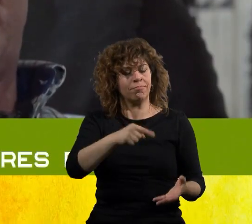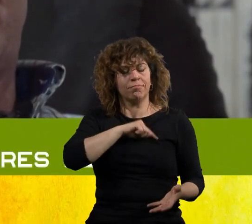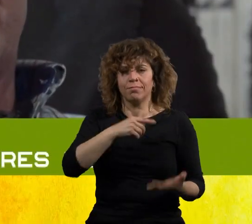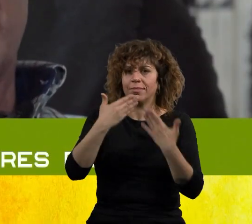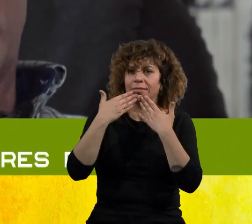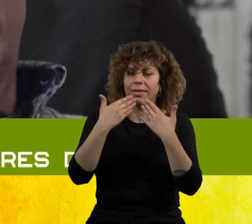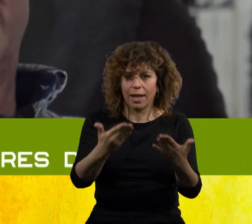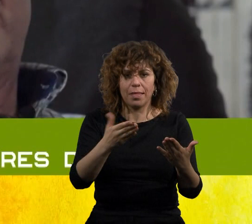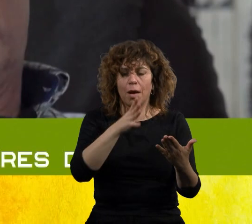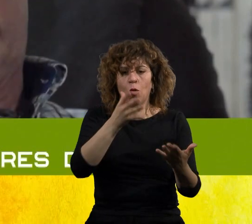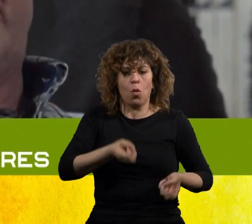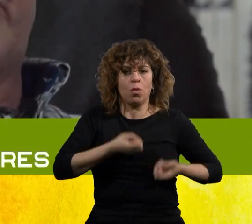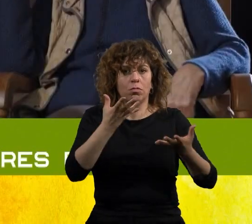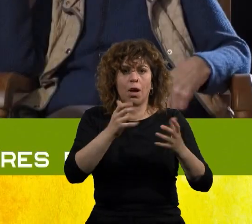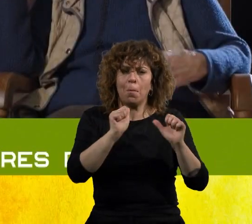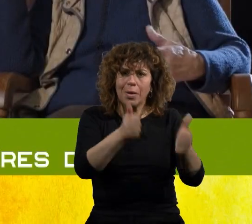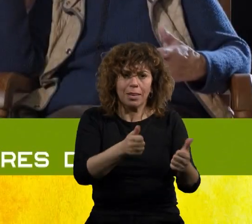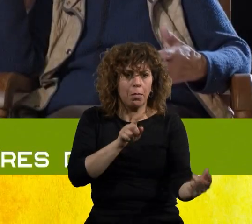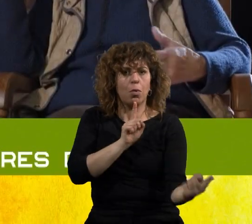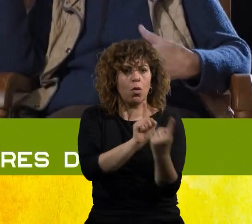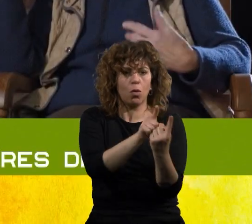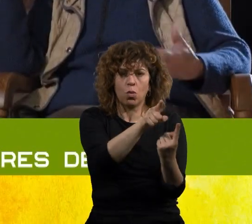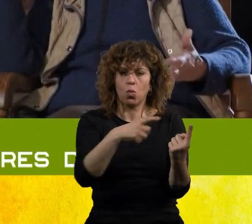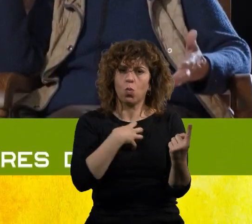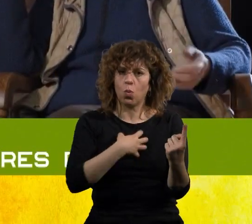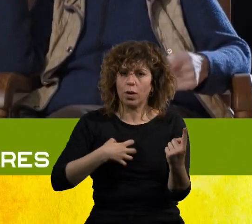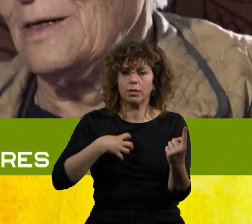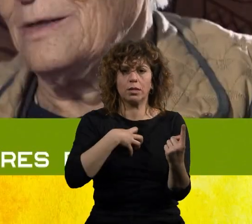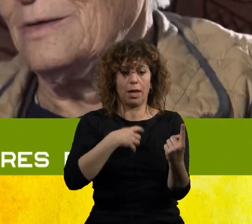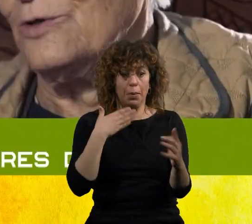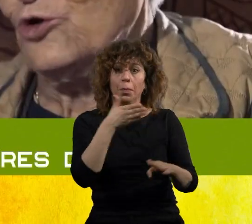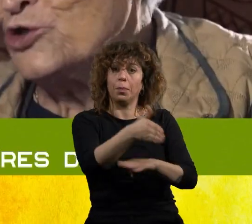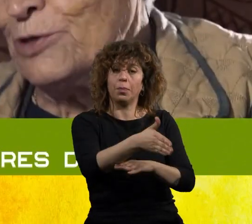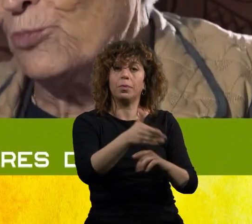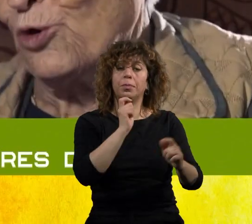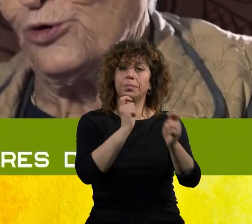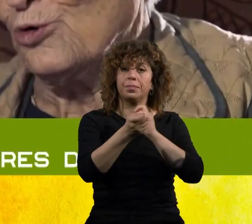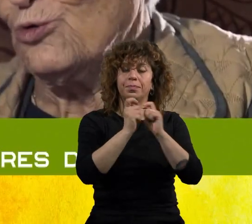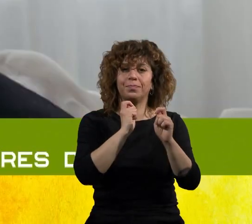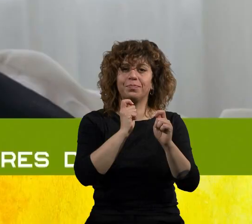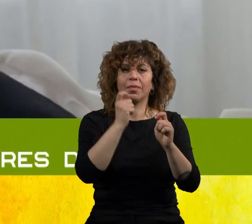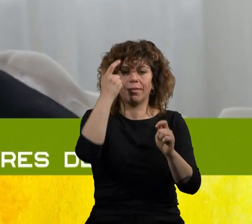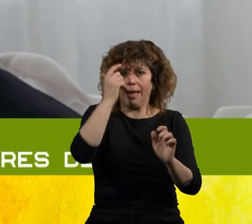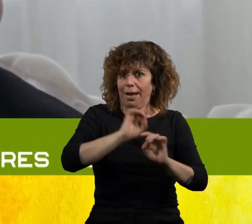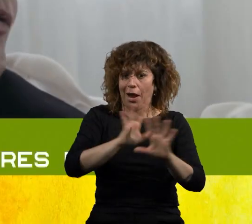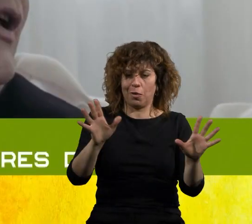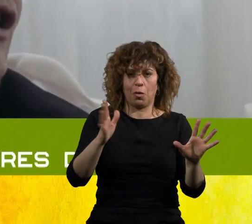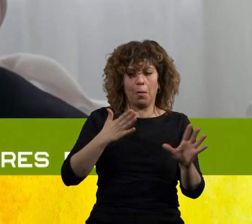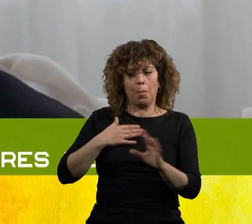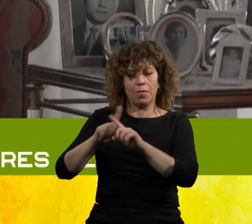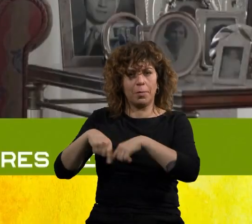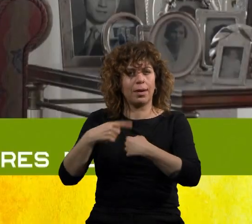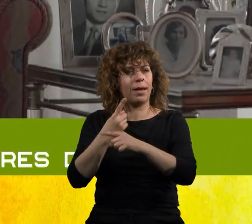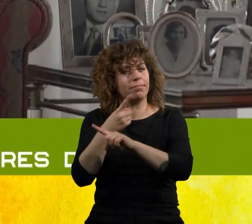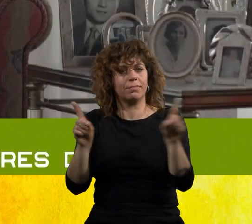bien de haberlo contado, pero al principio les costó mucho, ¿eh? O sea, me costó mucho una vez que iba a las entrevistas, claro, con gente, o sea, con mi familia de diferente, que